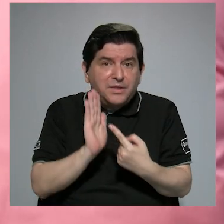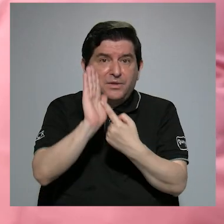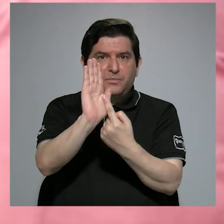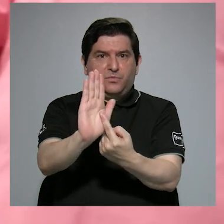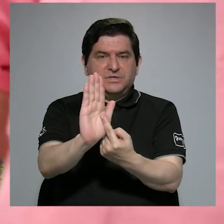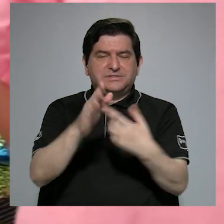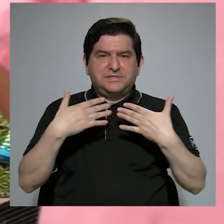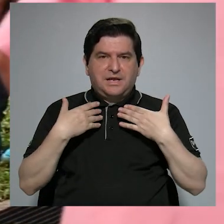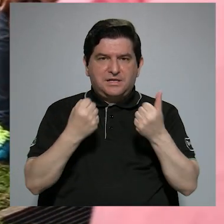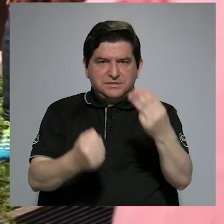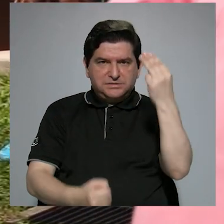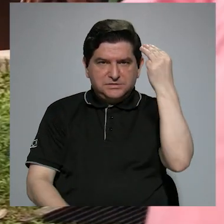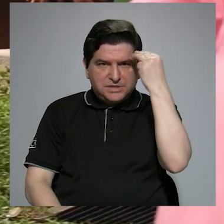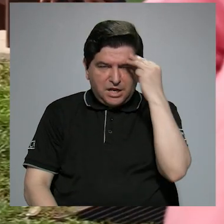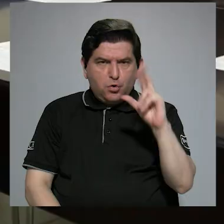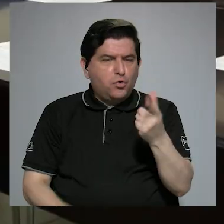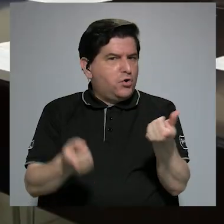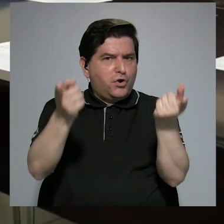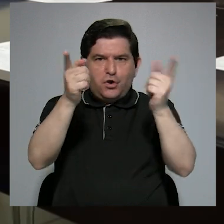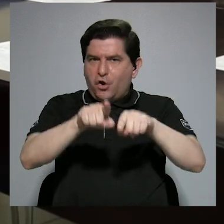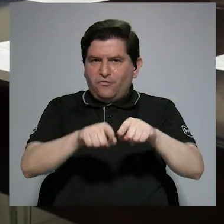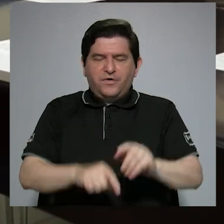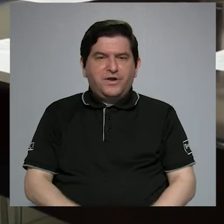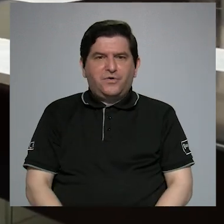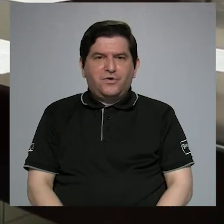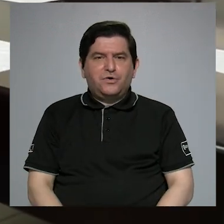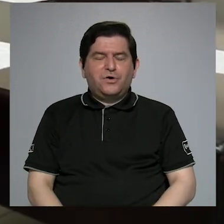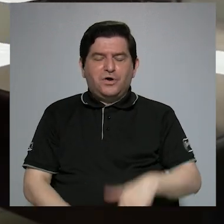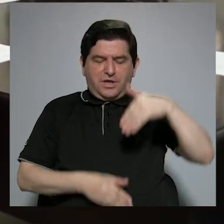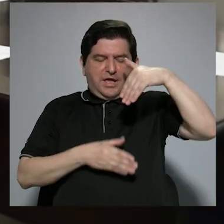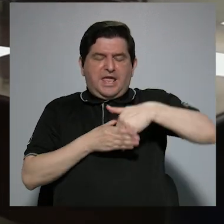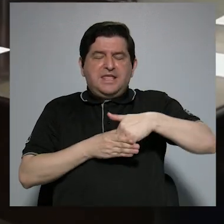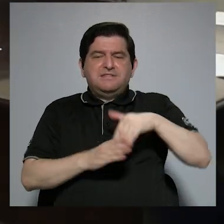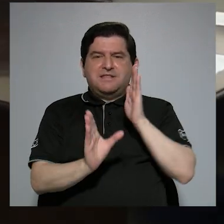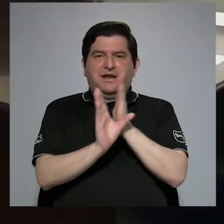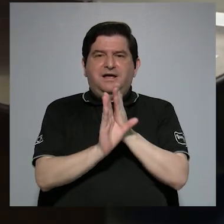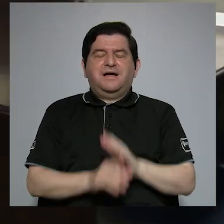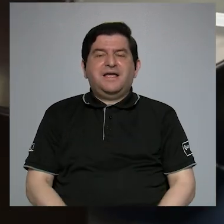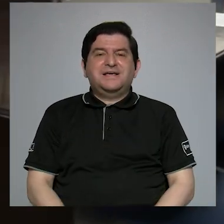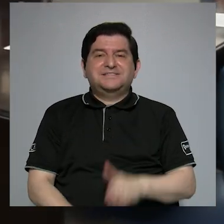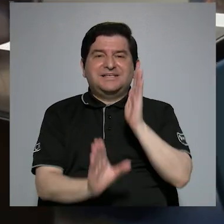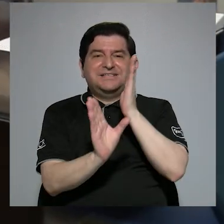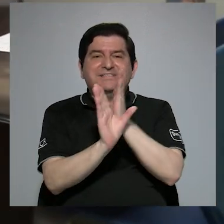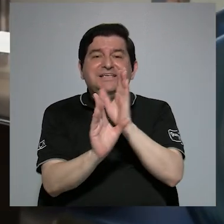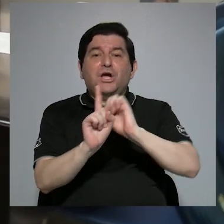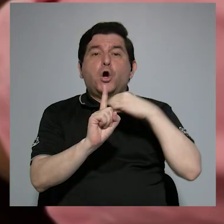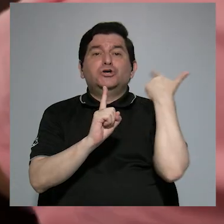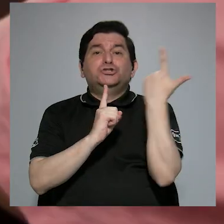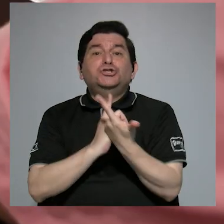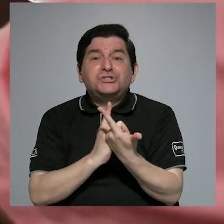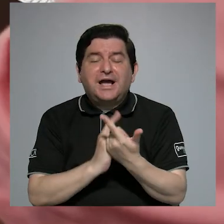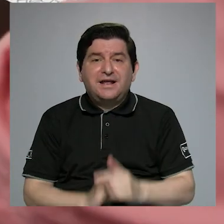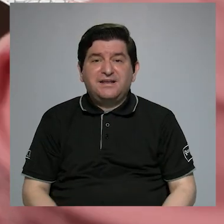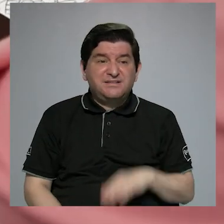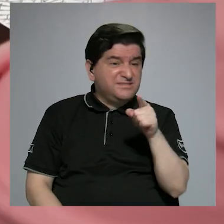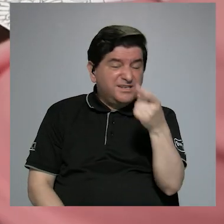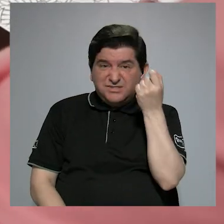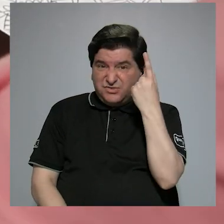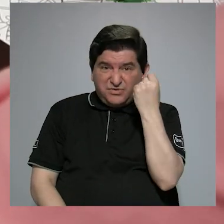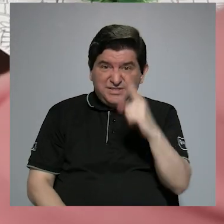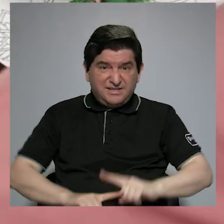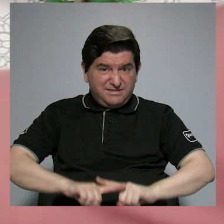que la salud mental no es un fenómeno intrapsíquico, sino que es un fenómeno psicosocial. Y hasta que no entendamos